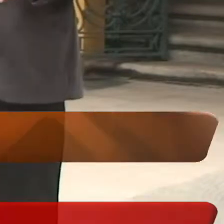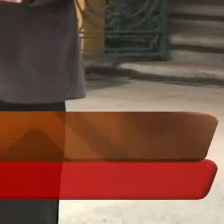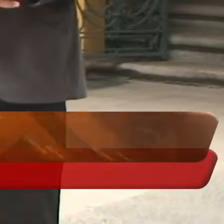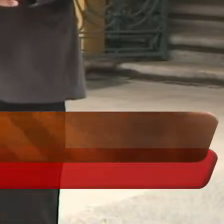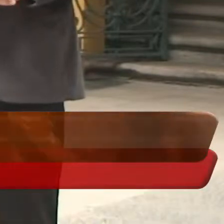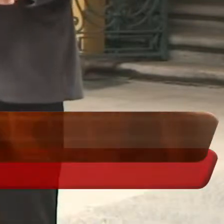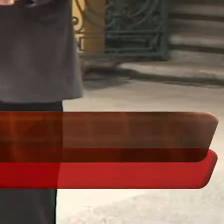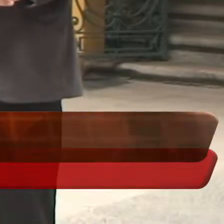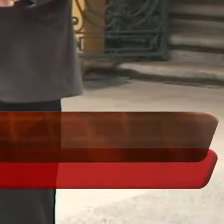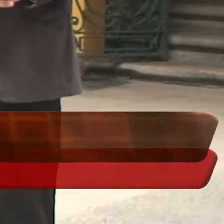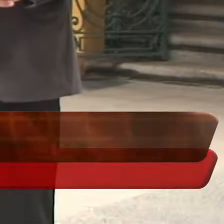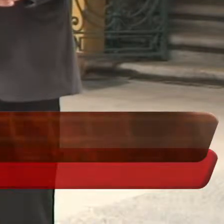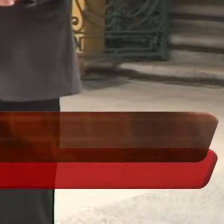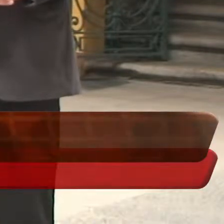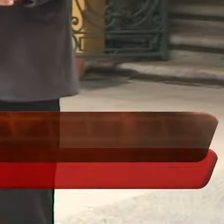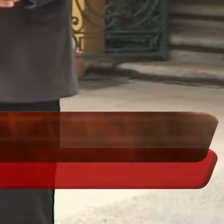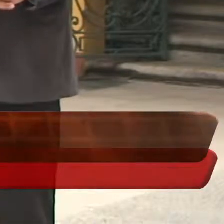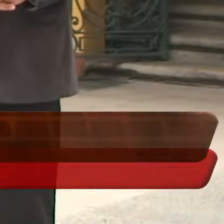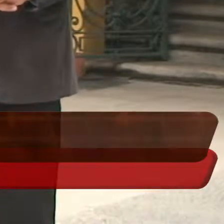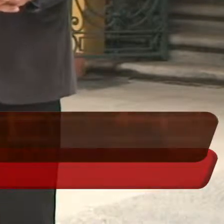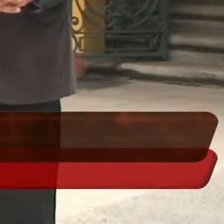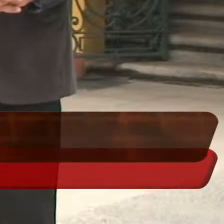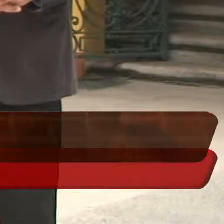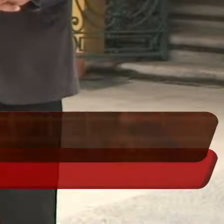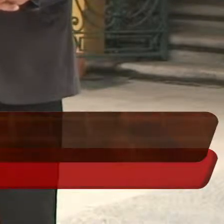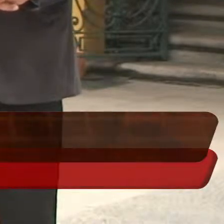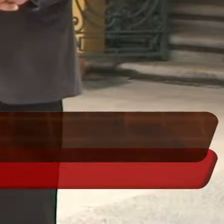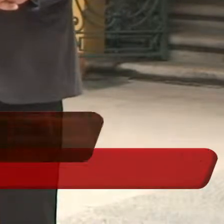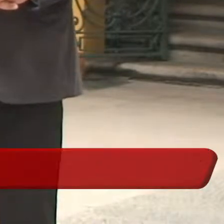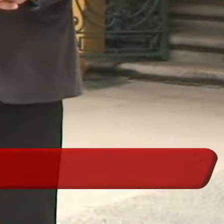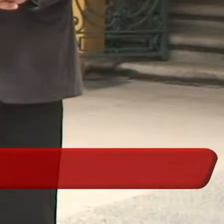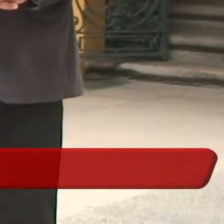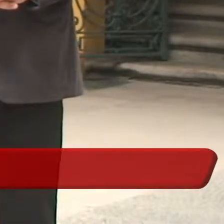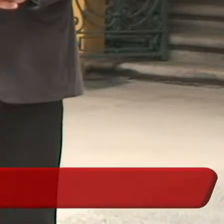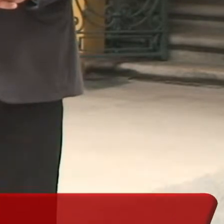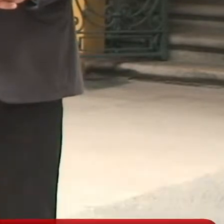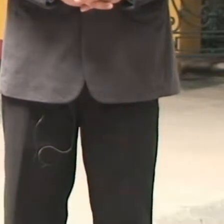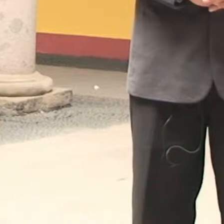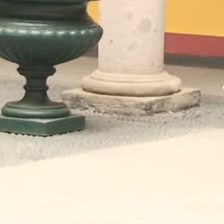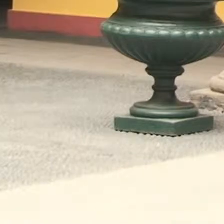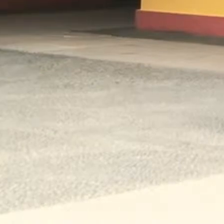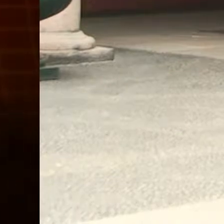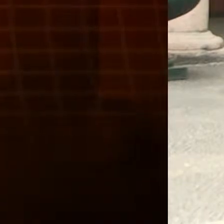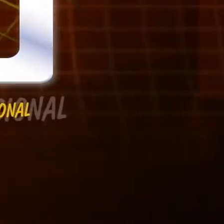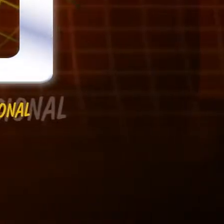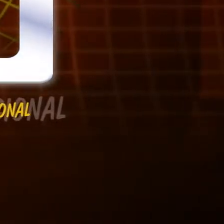Sobre el tema, José Antonio Vázquez, representante del Ministerio de Cultura, opinó al respecto.